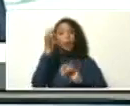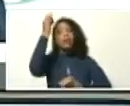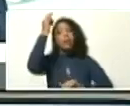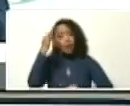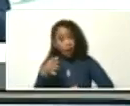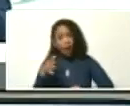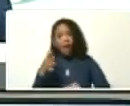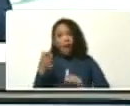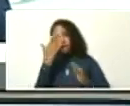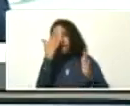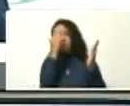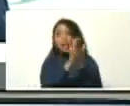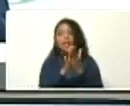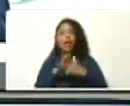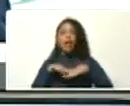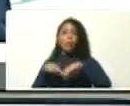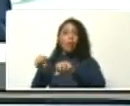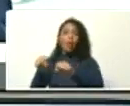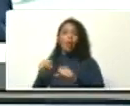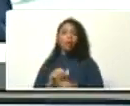frente al capitalismo.